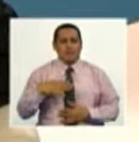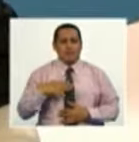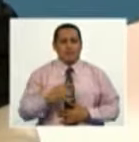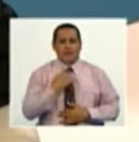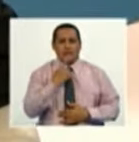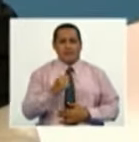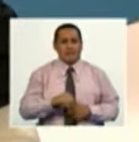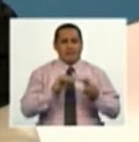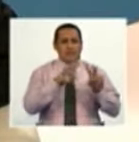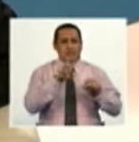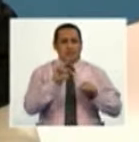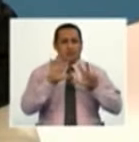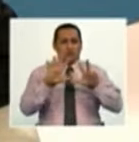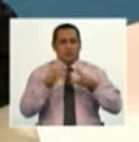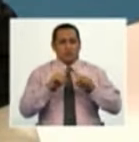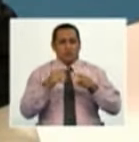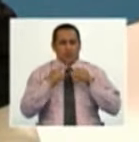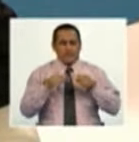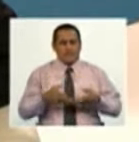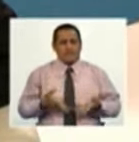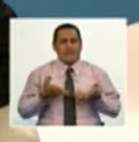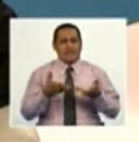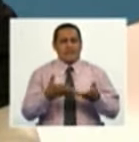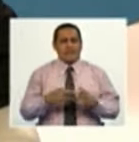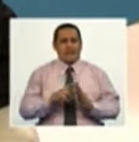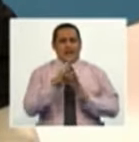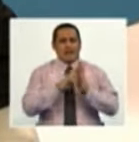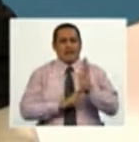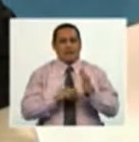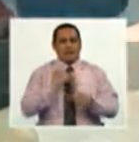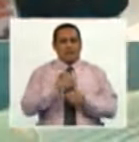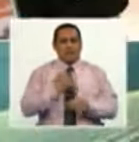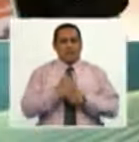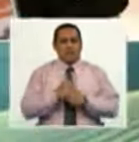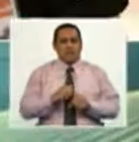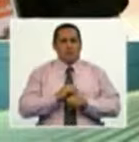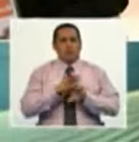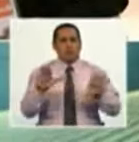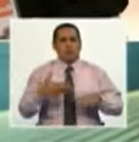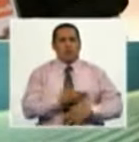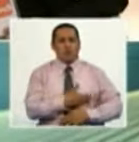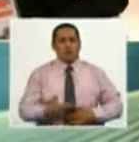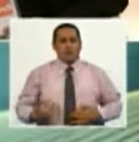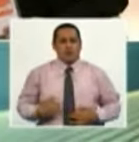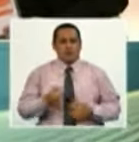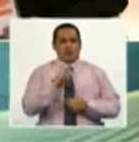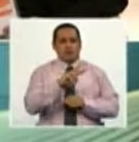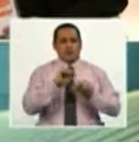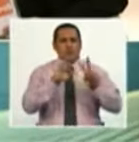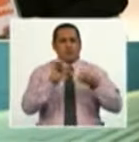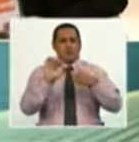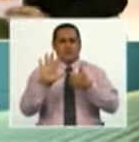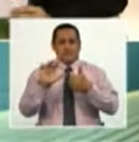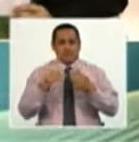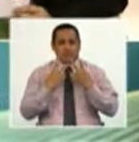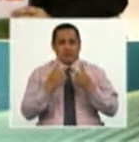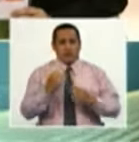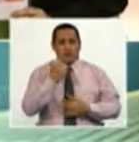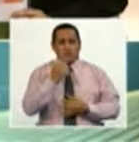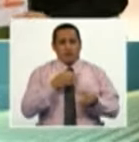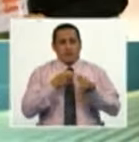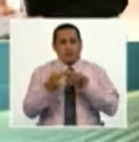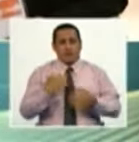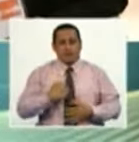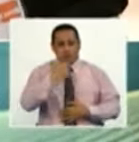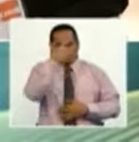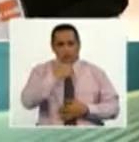privada, que es el de la 728. Sin embargo, aquí se le aplica el régimen de la actividad pública, ¿no? El de la 276. Y claro, él dice,